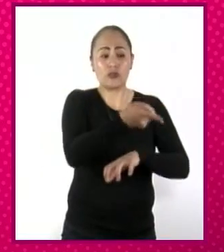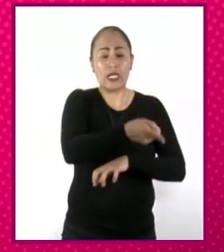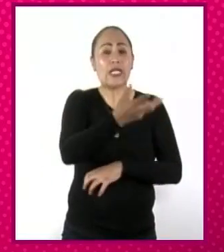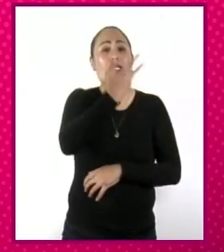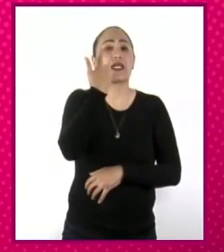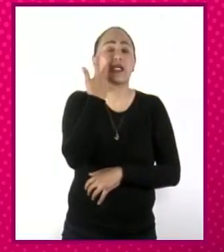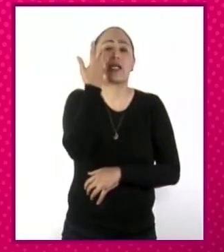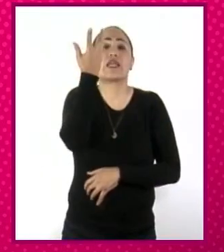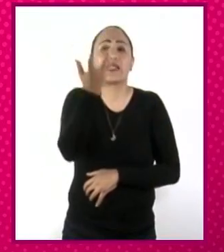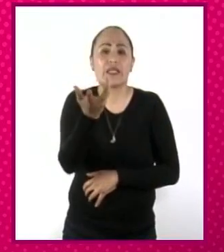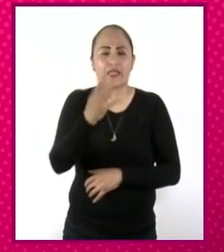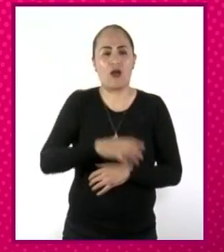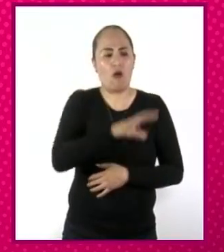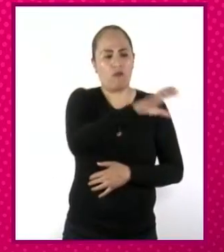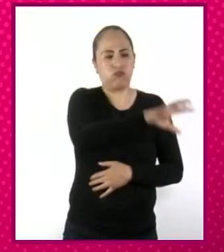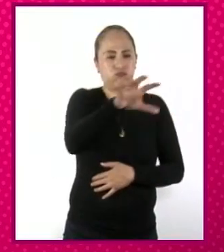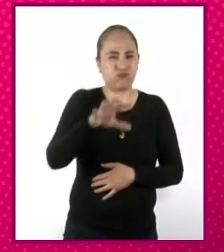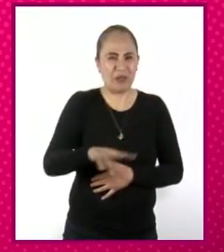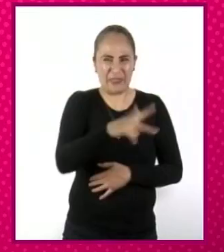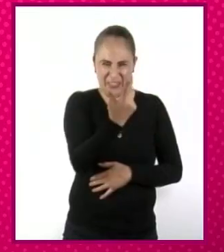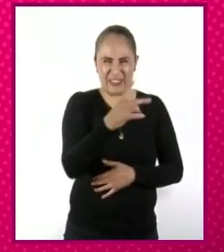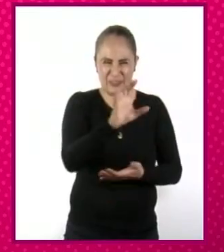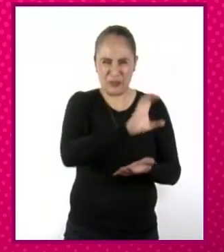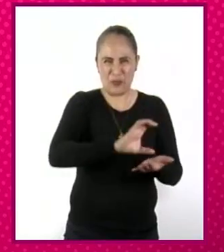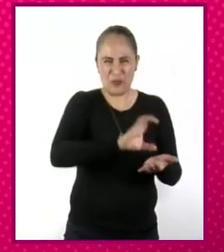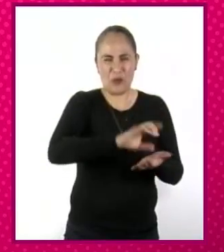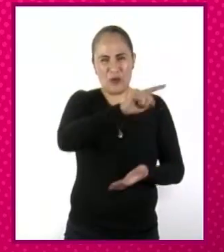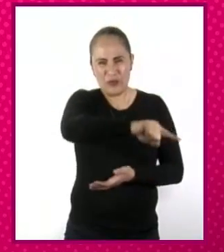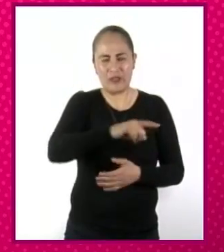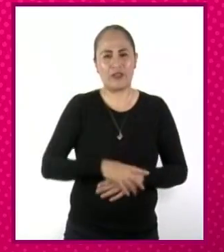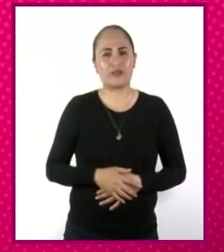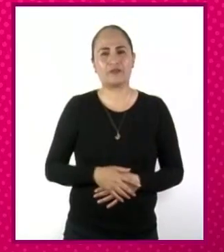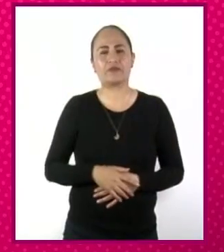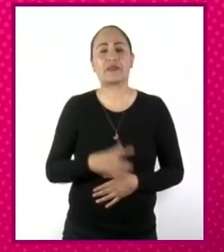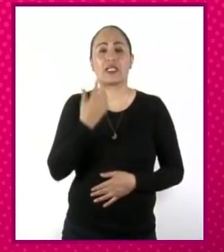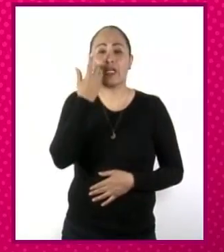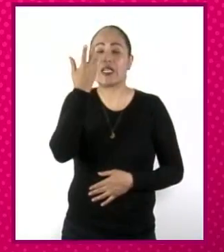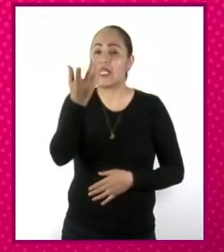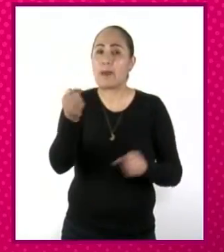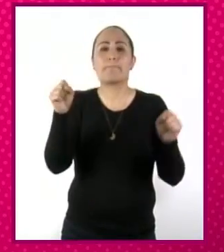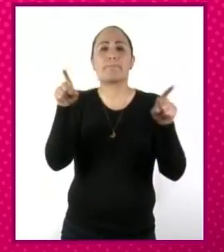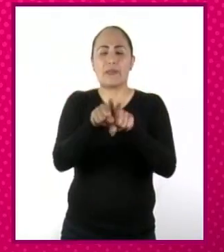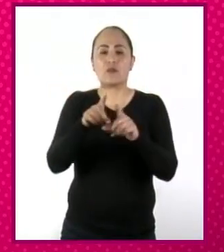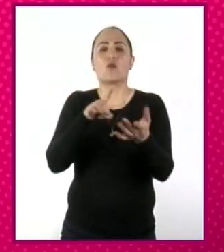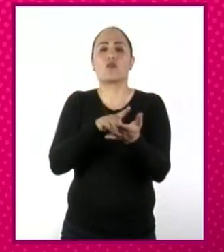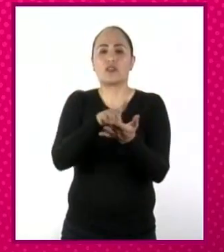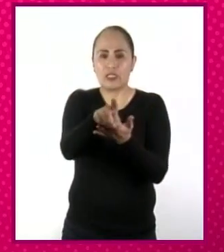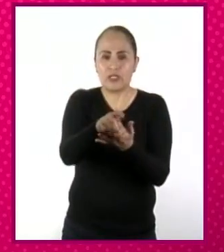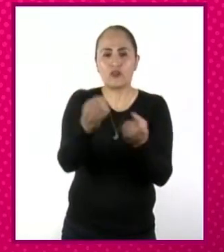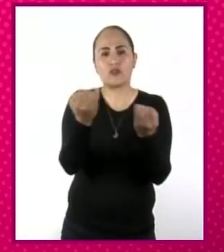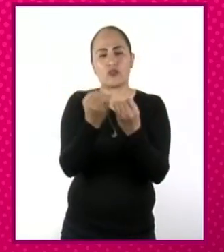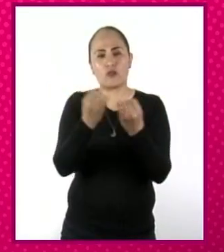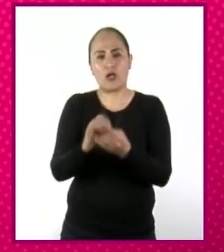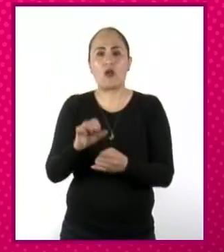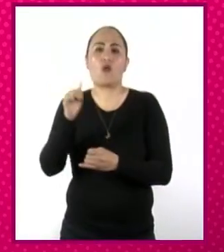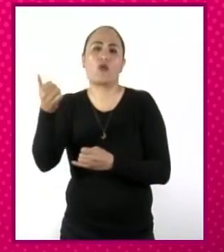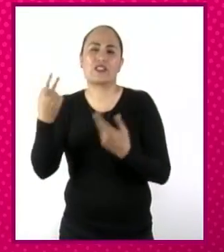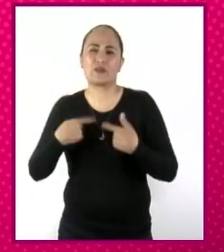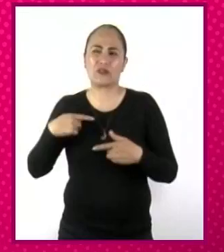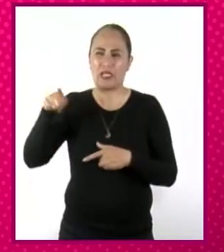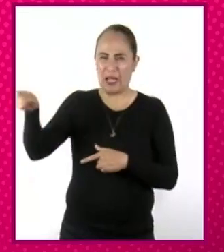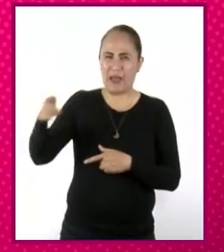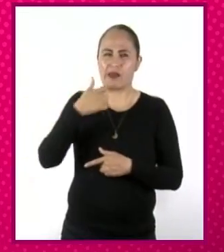más que las colonias buscaban, era ser provincias de ultramar que gozaran los mismos derechos que los súbditos que habitaban en